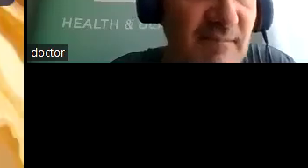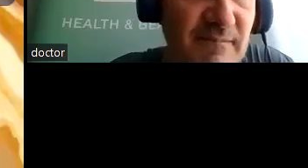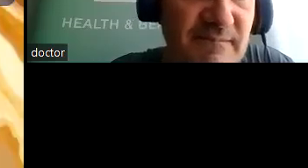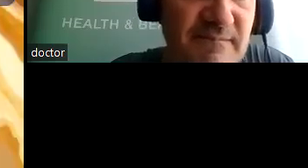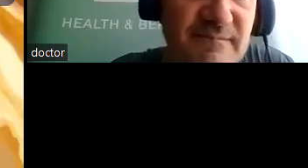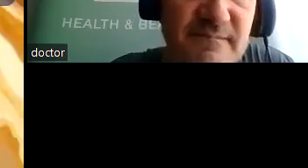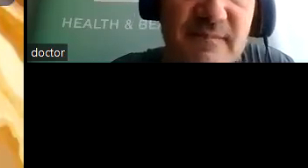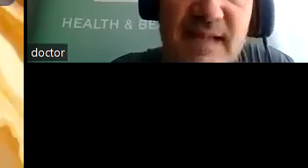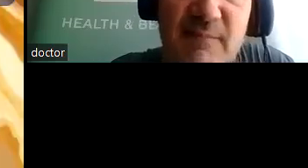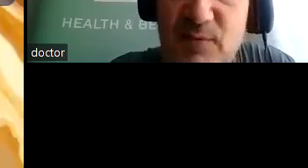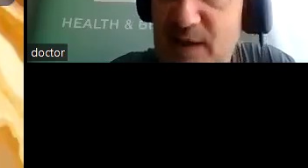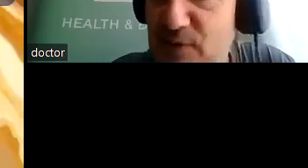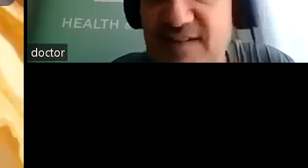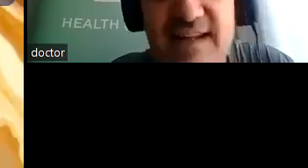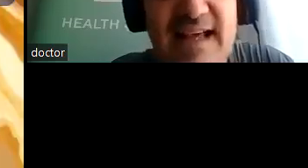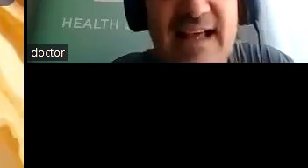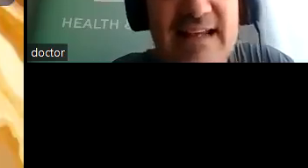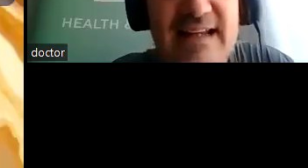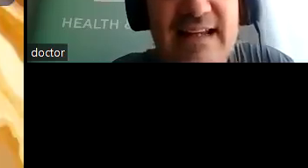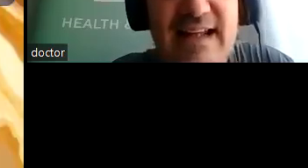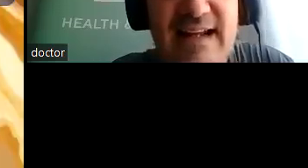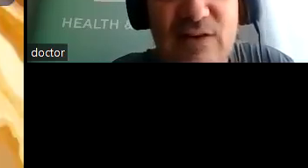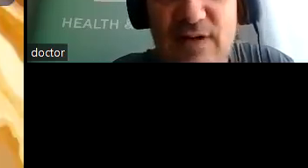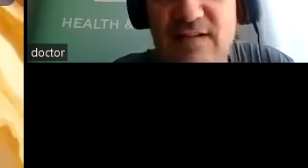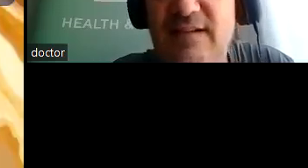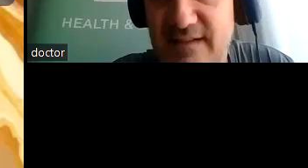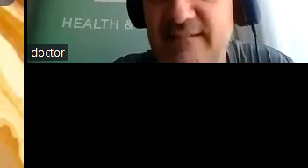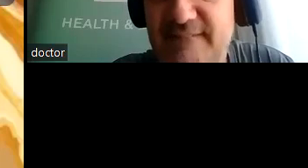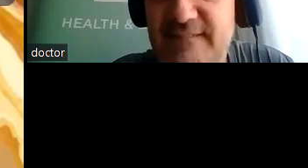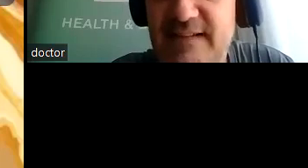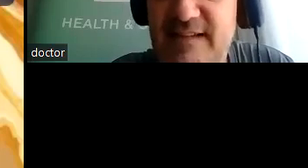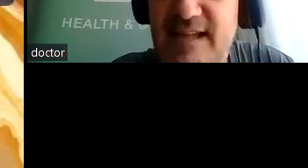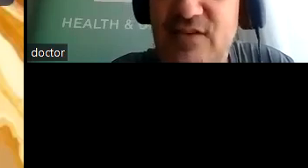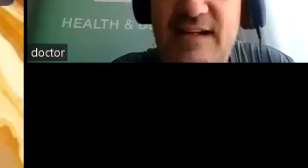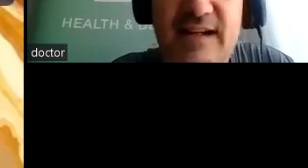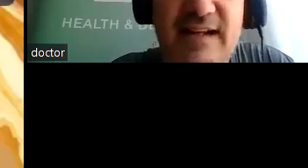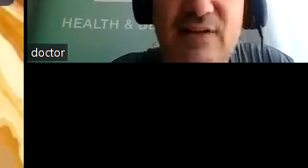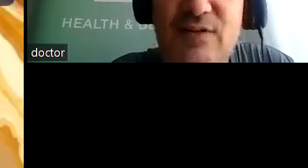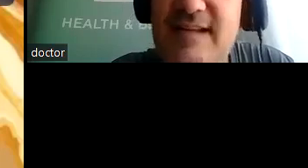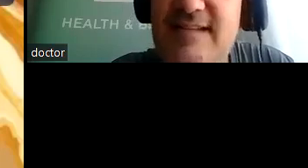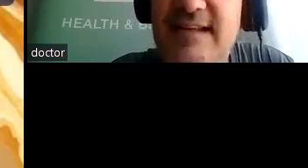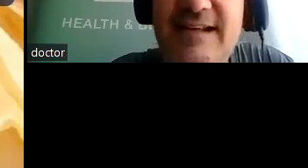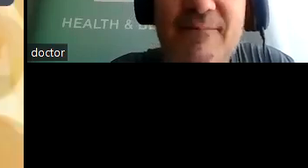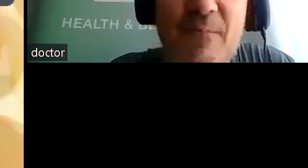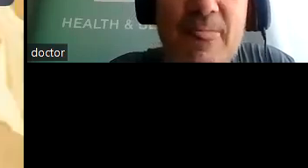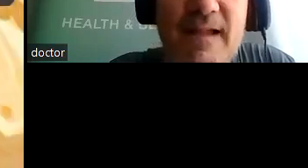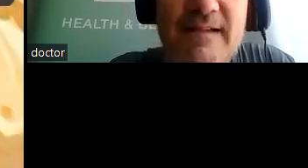¿Ves? Por ejemplo, este sería en En ratones. ratones, vale. Está hecho en